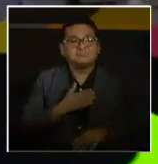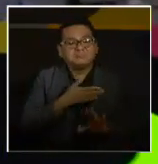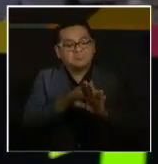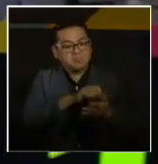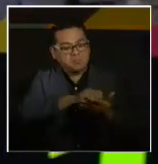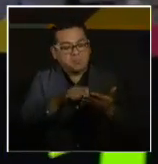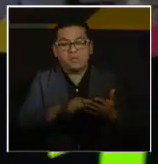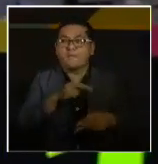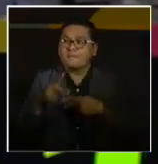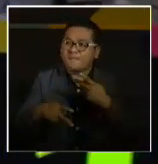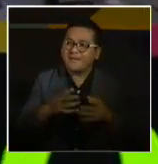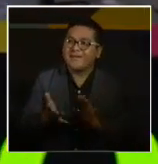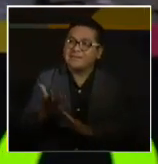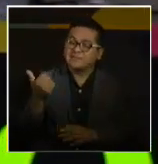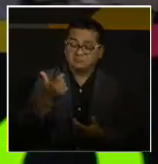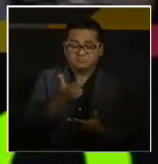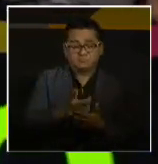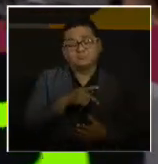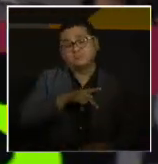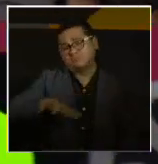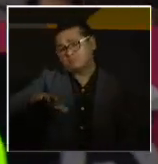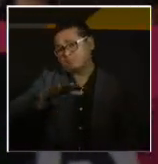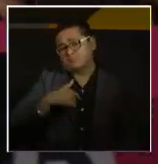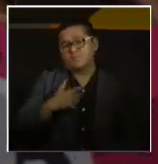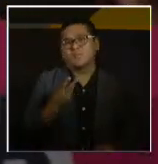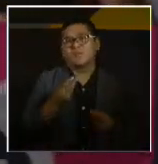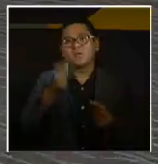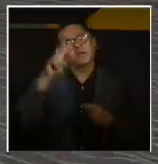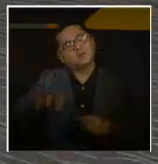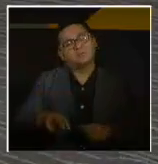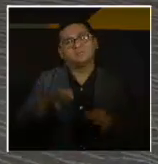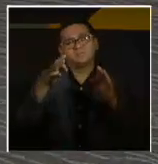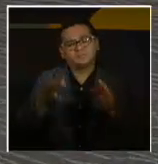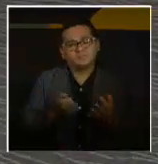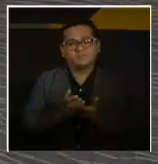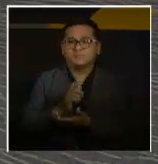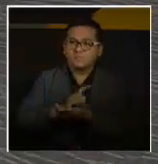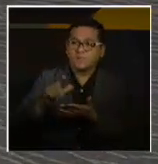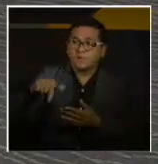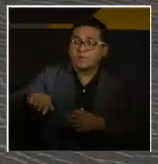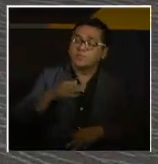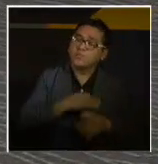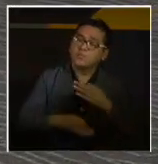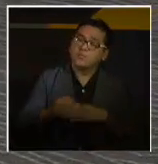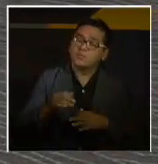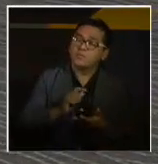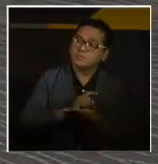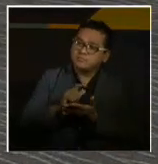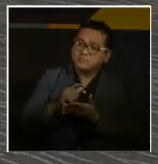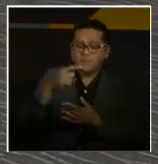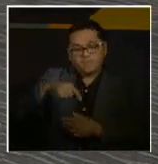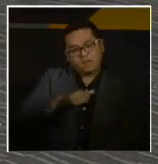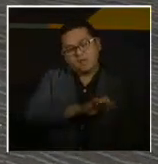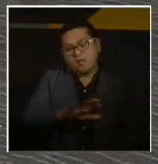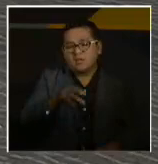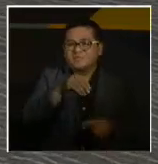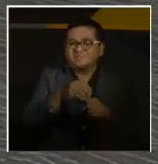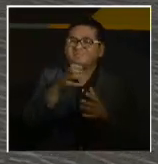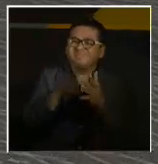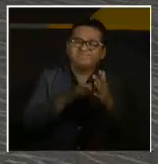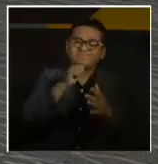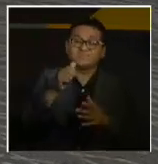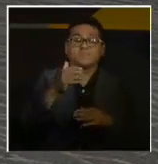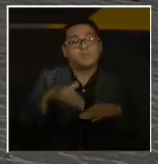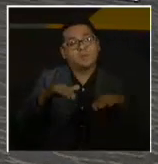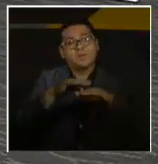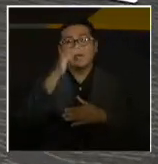contratos. Vamos a hacer que el dinero público se gaste de manera eficiente, pero con total transparencia para acabar la corrupción y